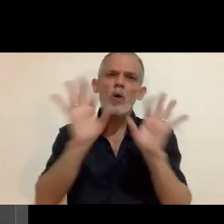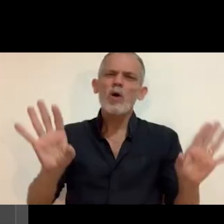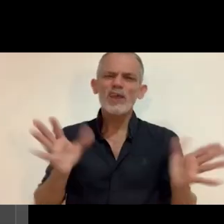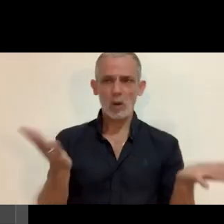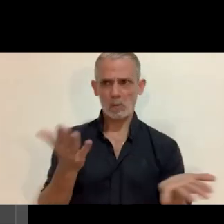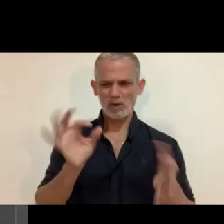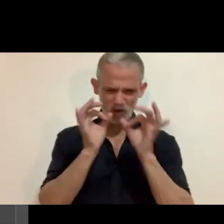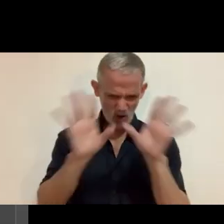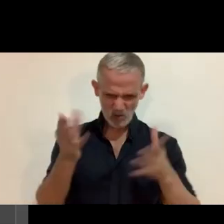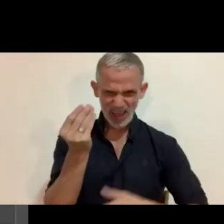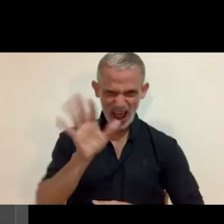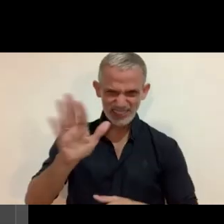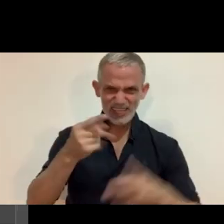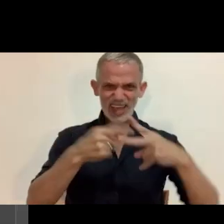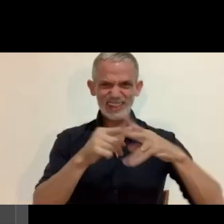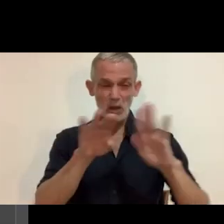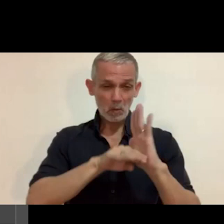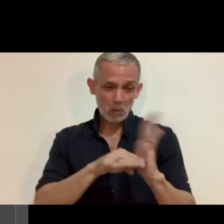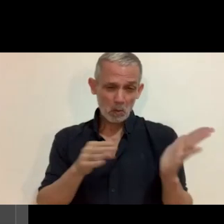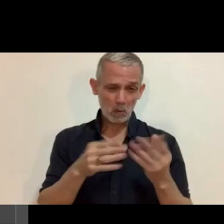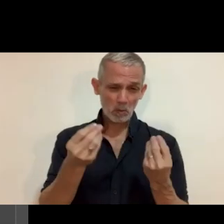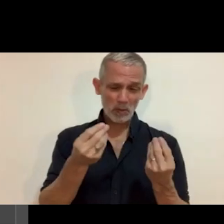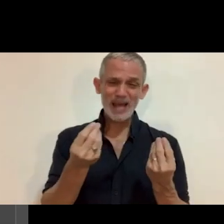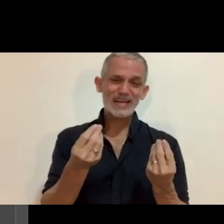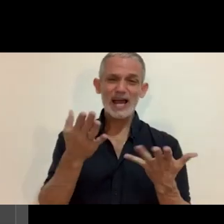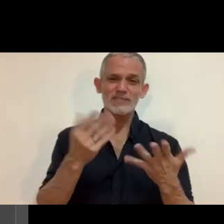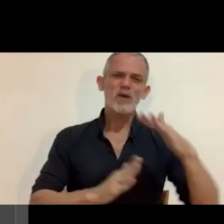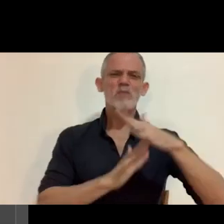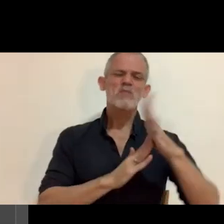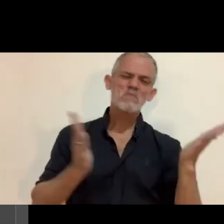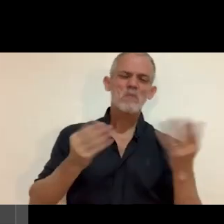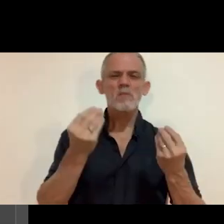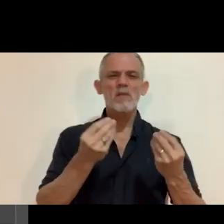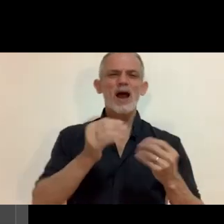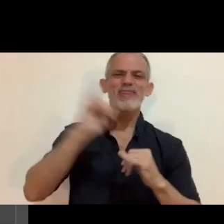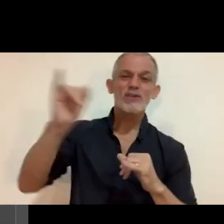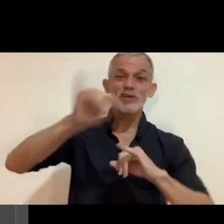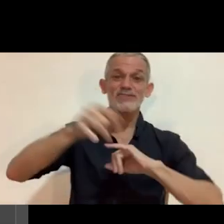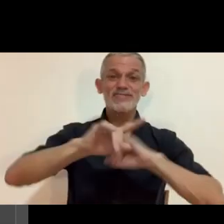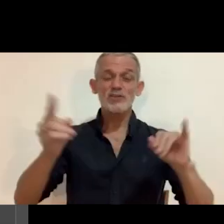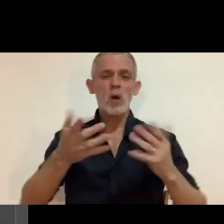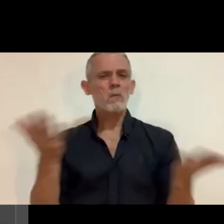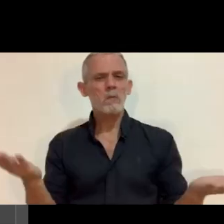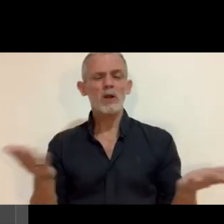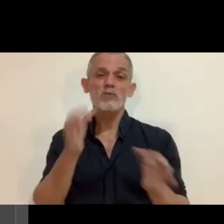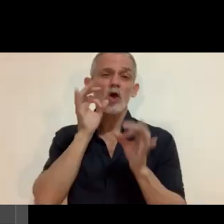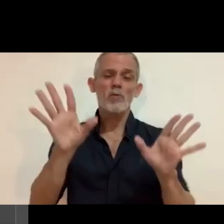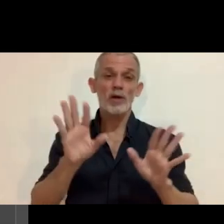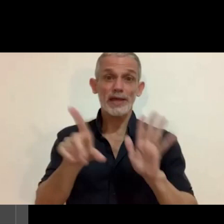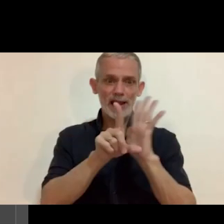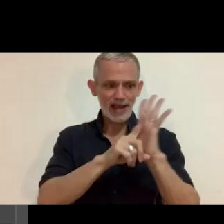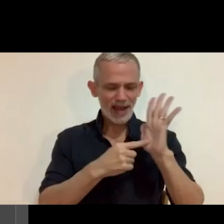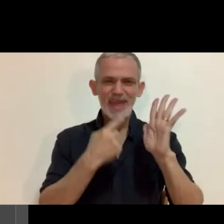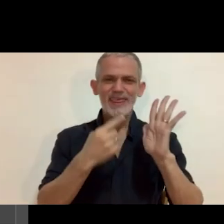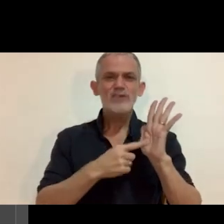les decía, técnica que posee la autoridad para efectuar la denuncia penal, ya que el legislador le atribuye la